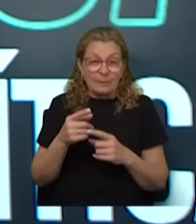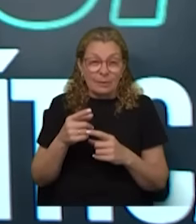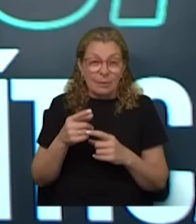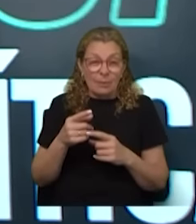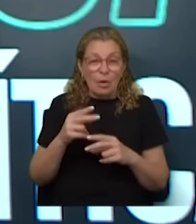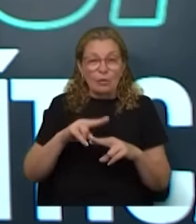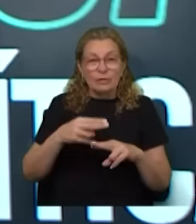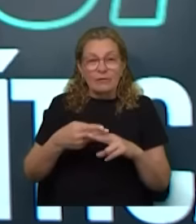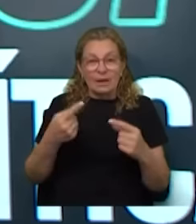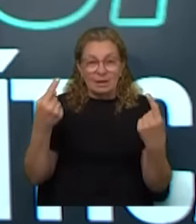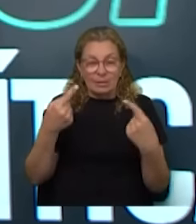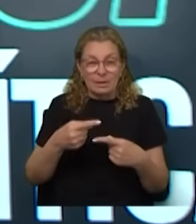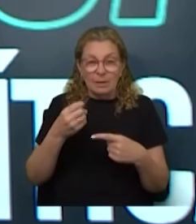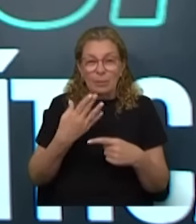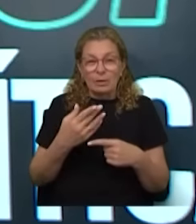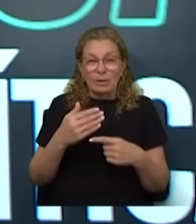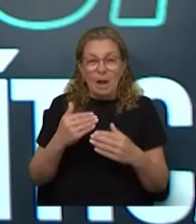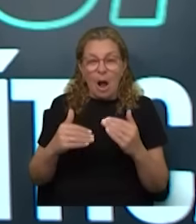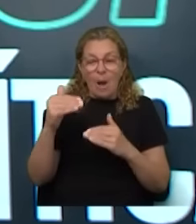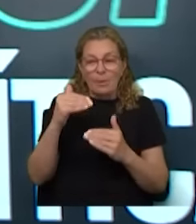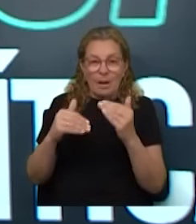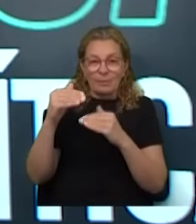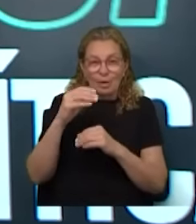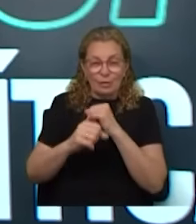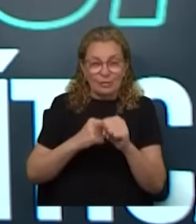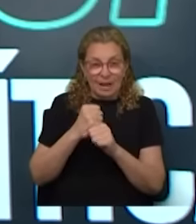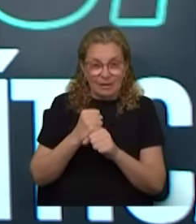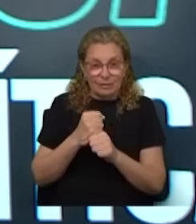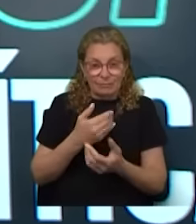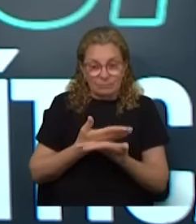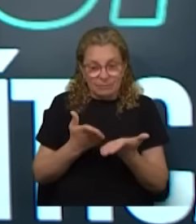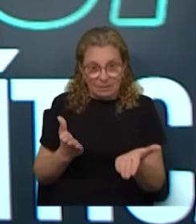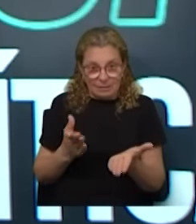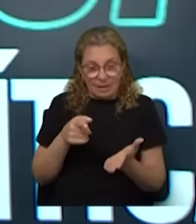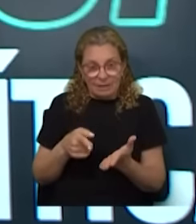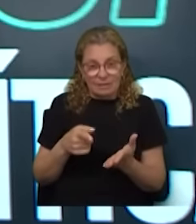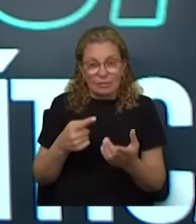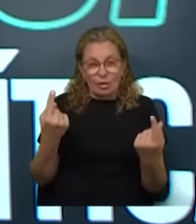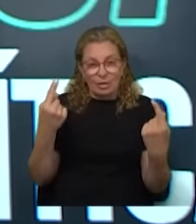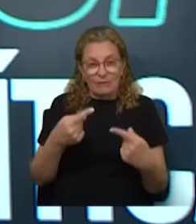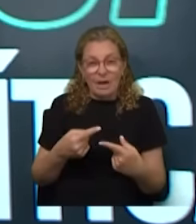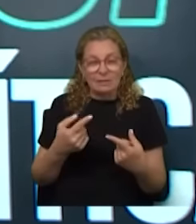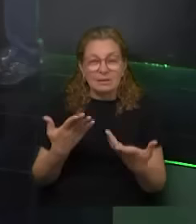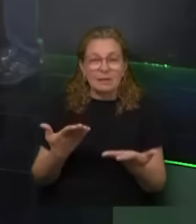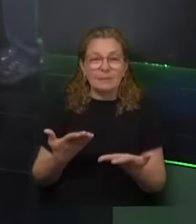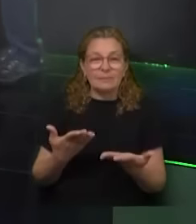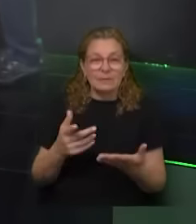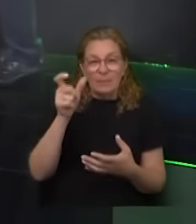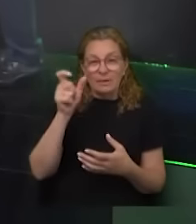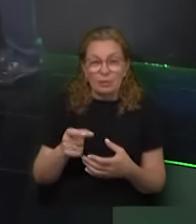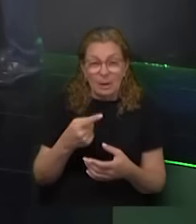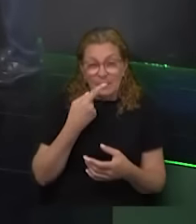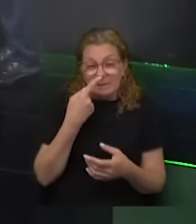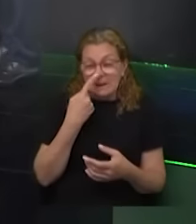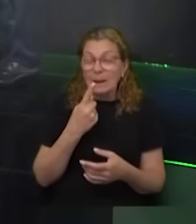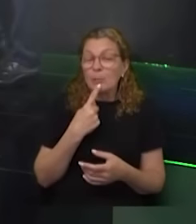recurrentes en los debates Y es que bueno a medida que aumenta la edad aumenta la exposición a este tipo de instancias eh las personas más interesadas